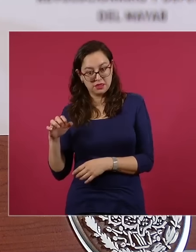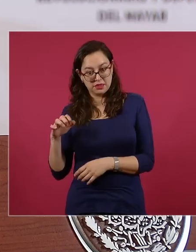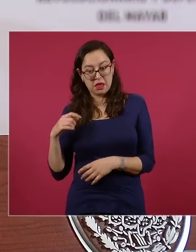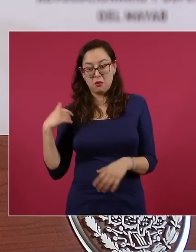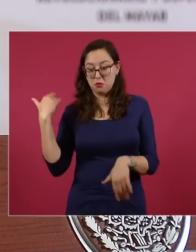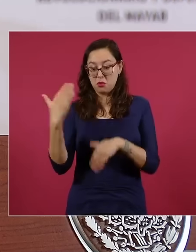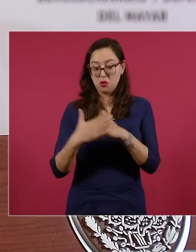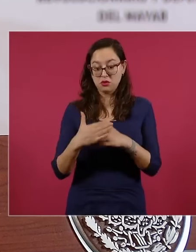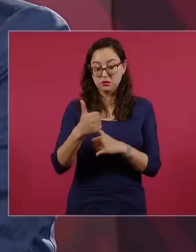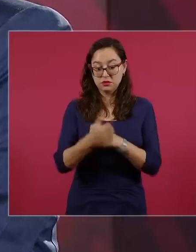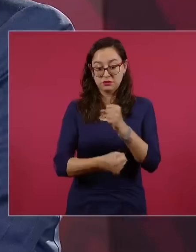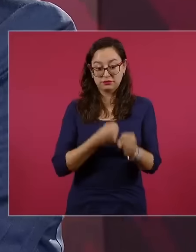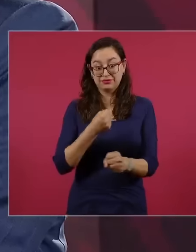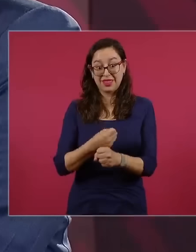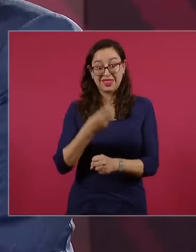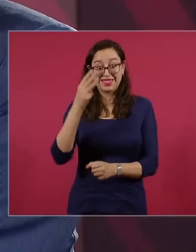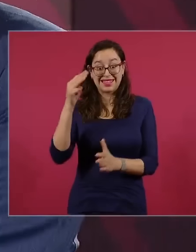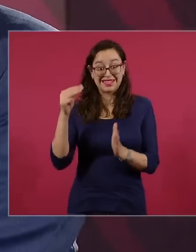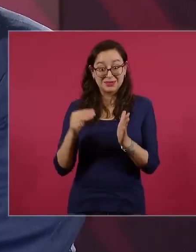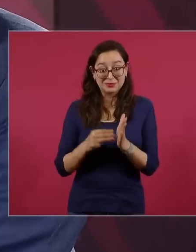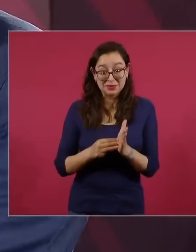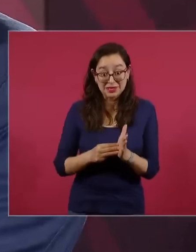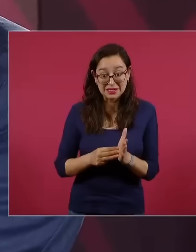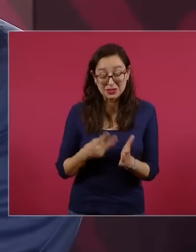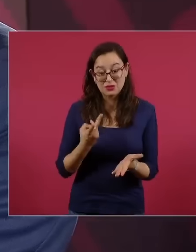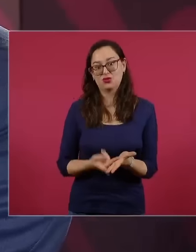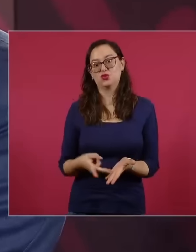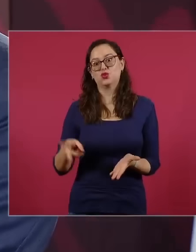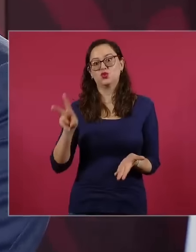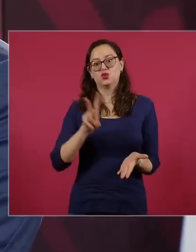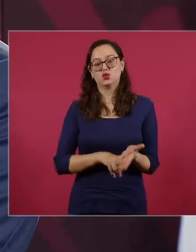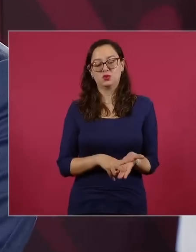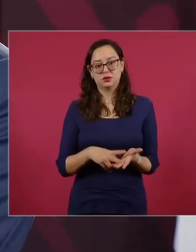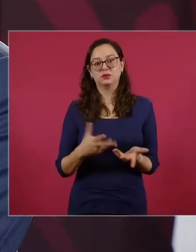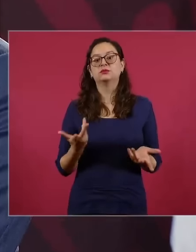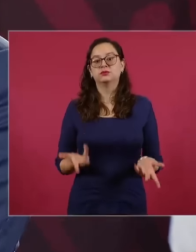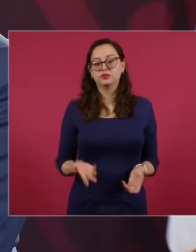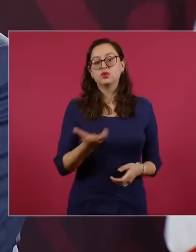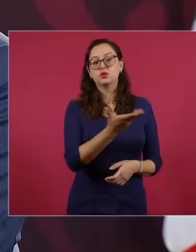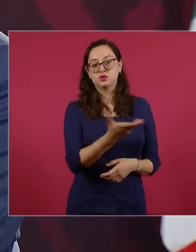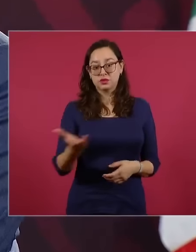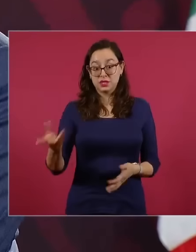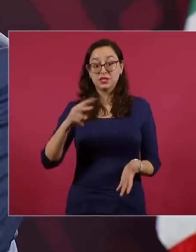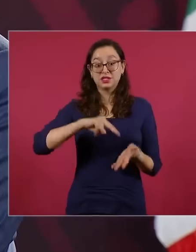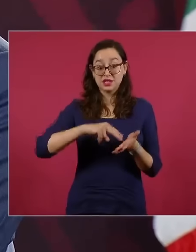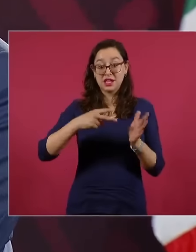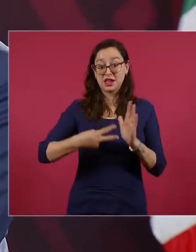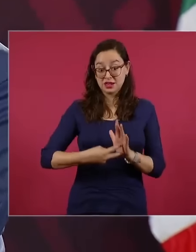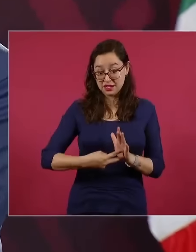Entonces, las ingenieras, los ingenieros ferroviarios van a tener